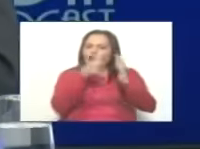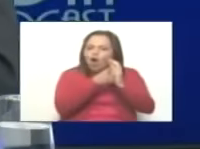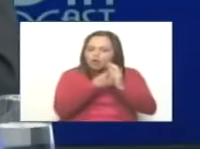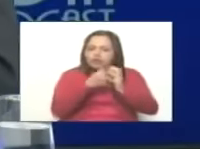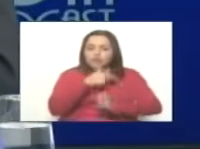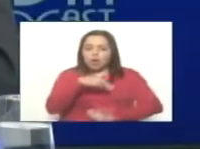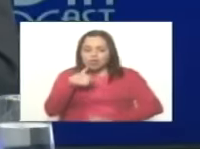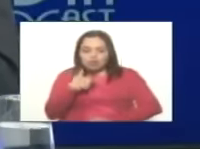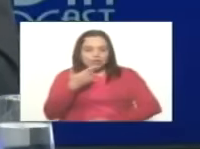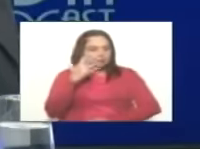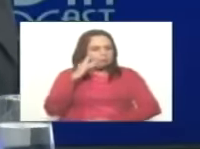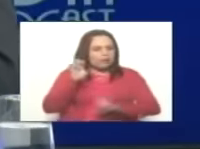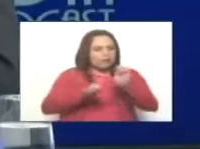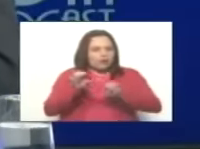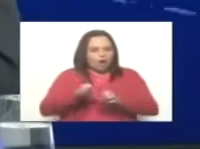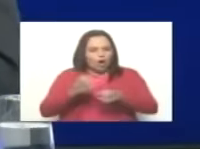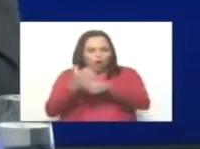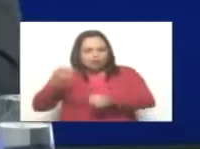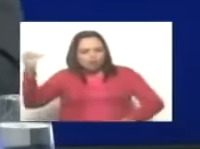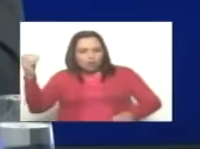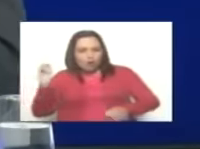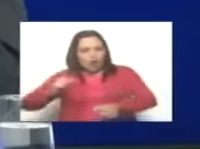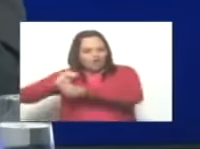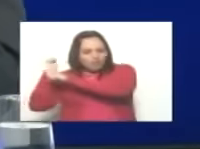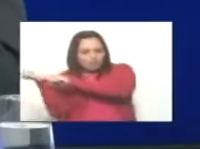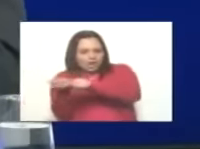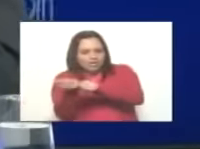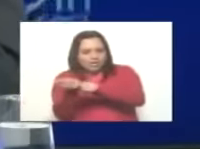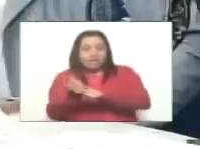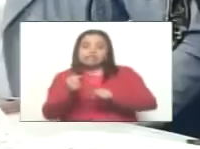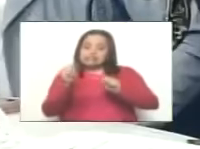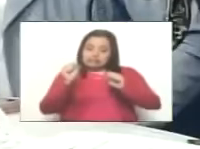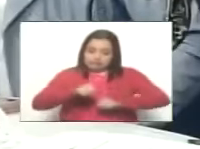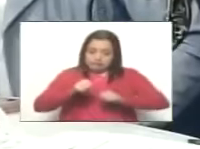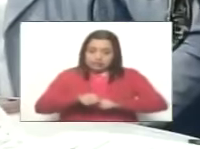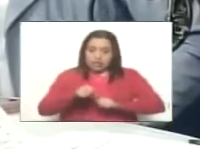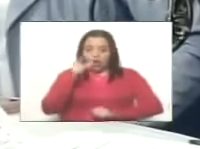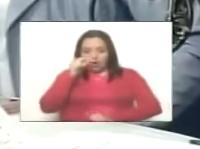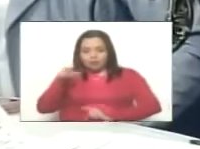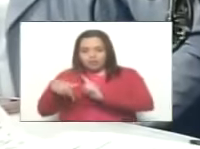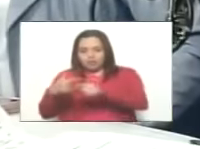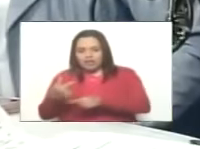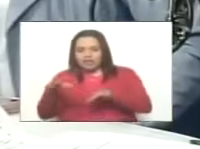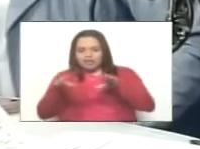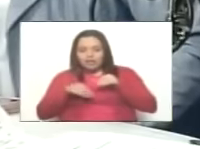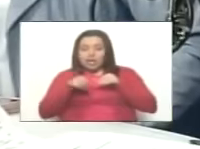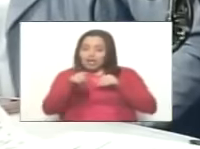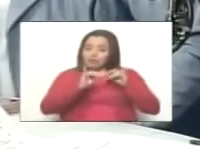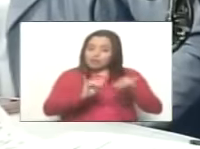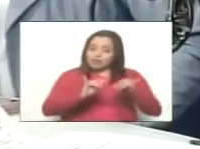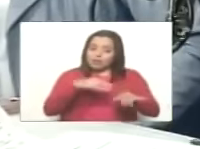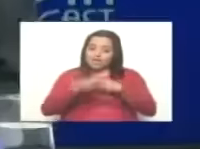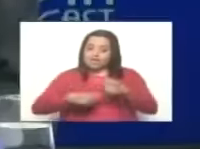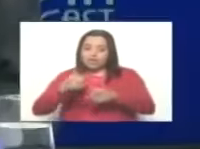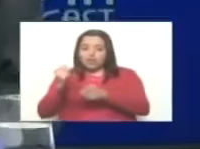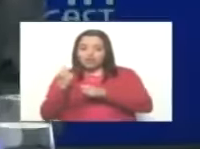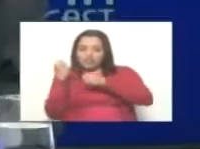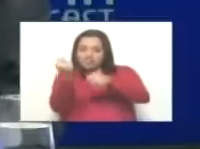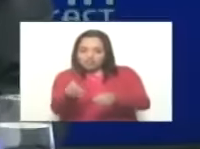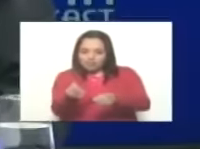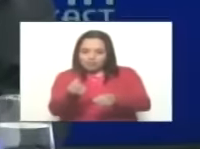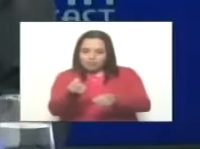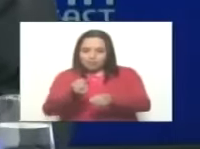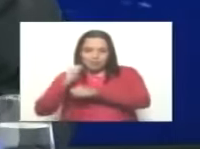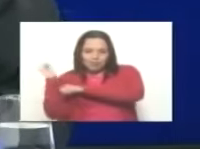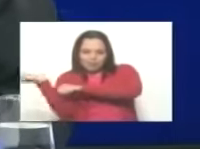nosotros calculamos, con un tubo o un bate. Efectivamente, Guillermo Méstica reconoció que él fue el que le dio el bate.